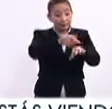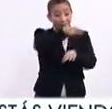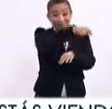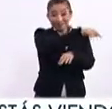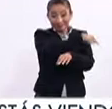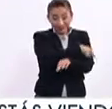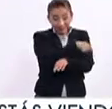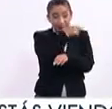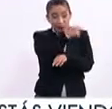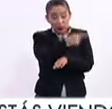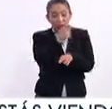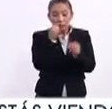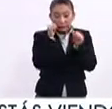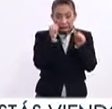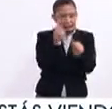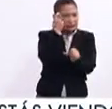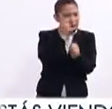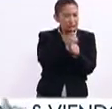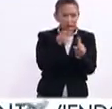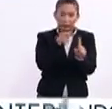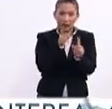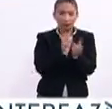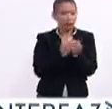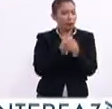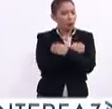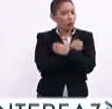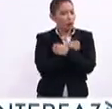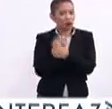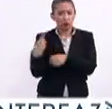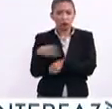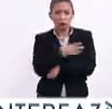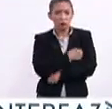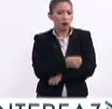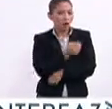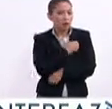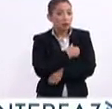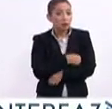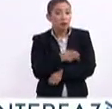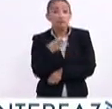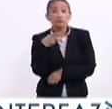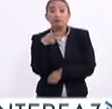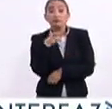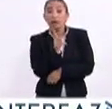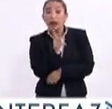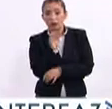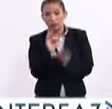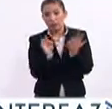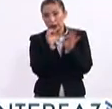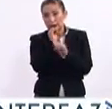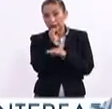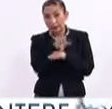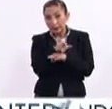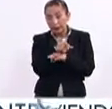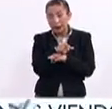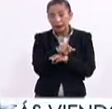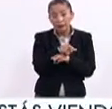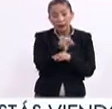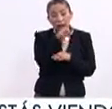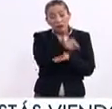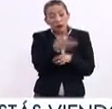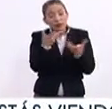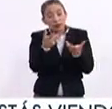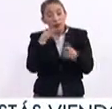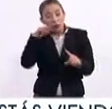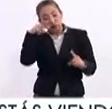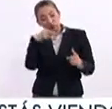tengan entre sus prioridades el derecho a la educación de sus hijos. Pero es importante también que esto lo hagamos